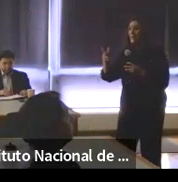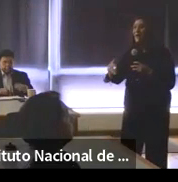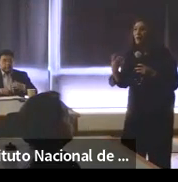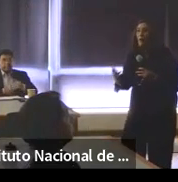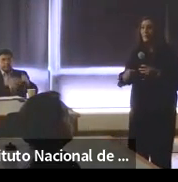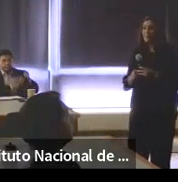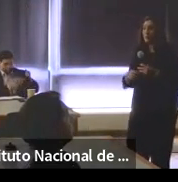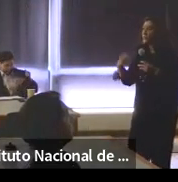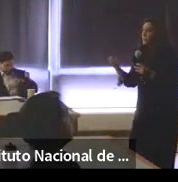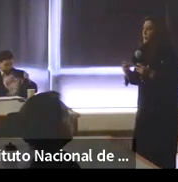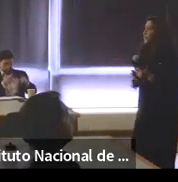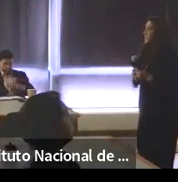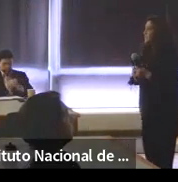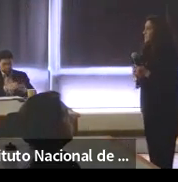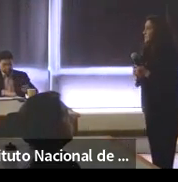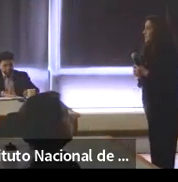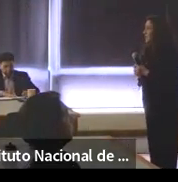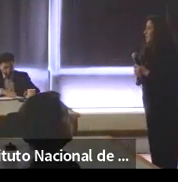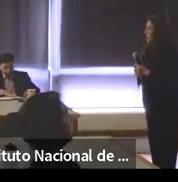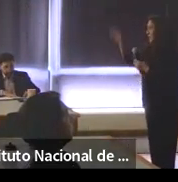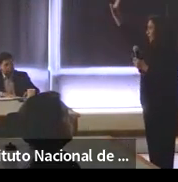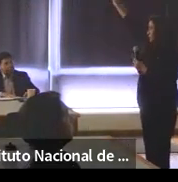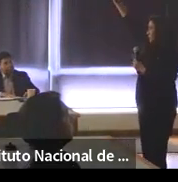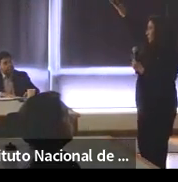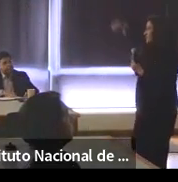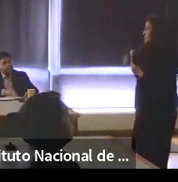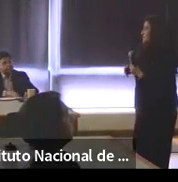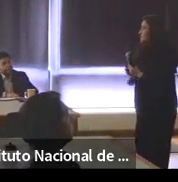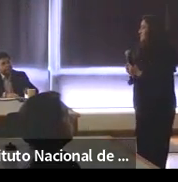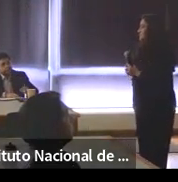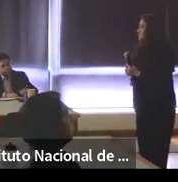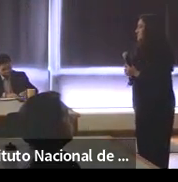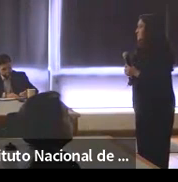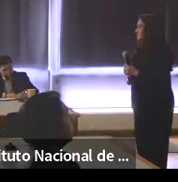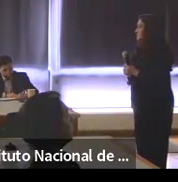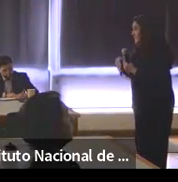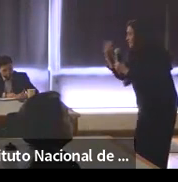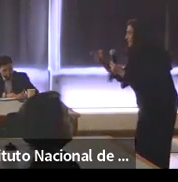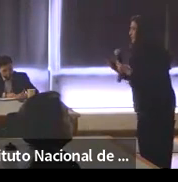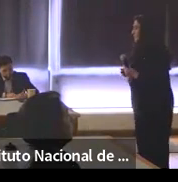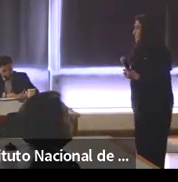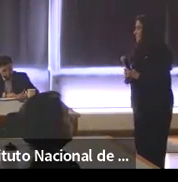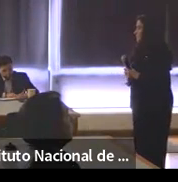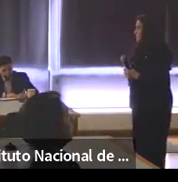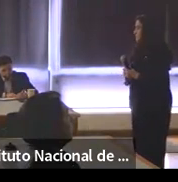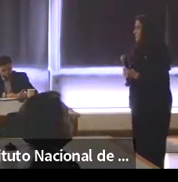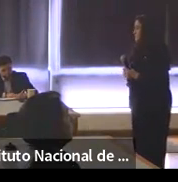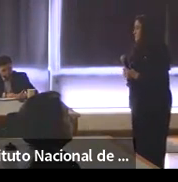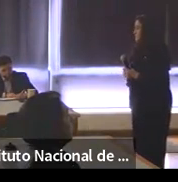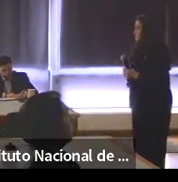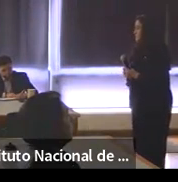dices y lo que acuerdas o lo que propones porque no no me ves tiene que ver con la